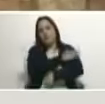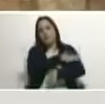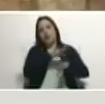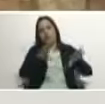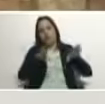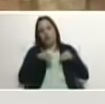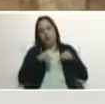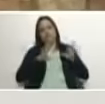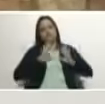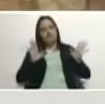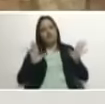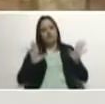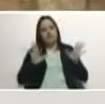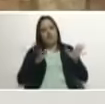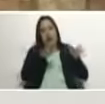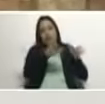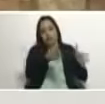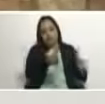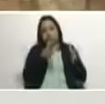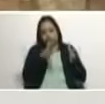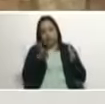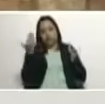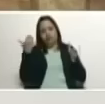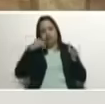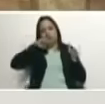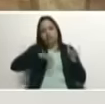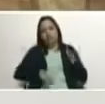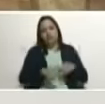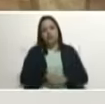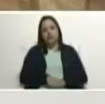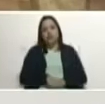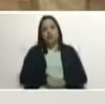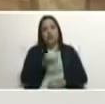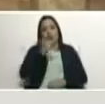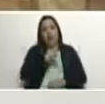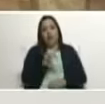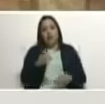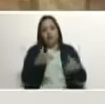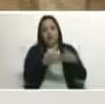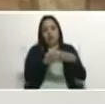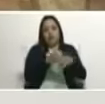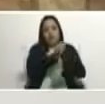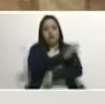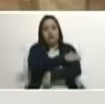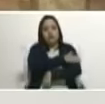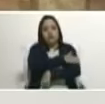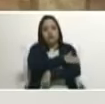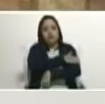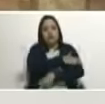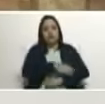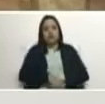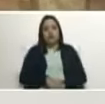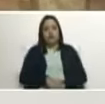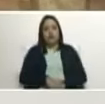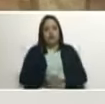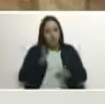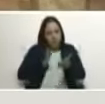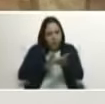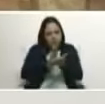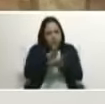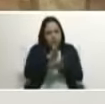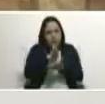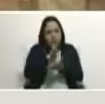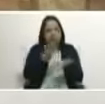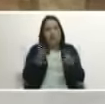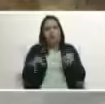oposición, que para entonces era una oposición monolítica, o era lo que